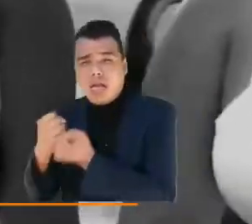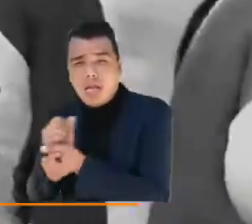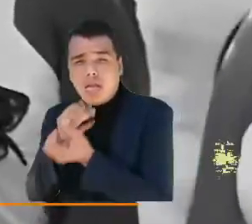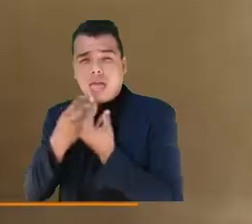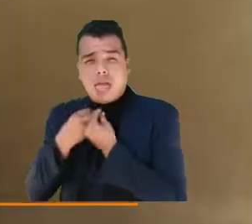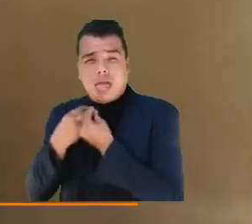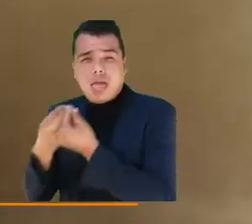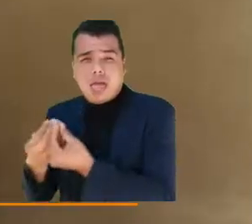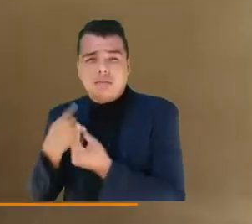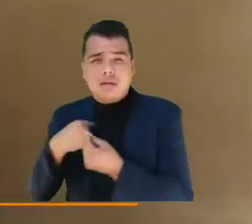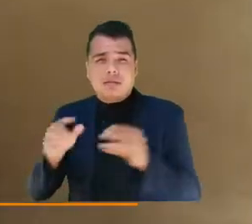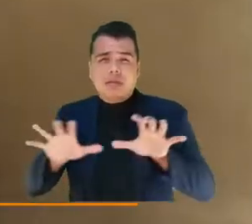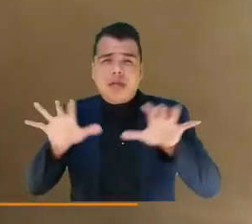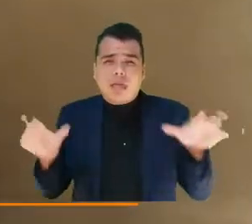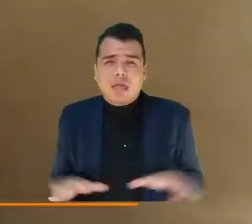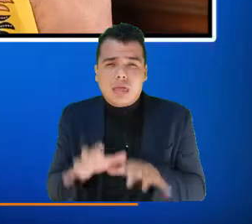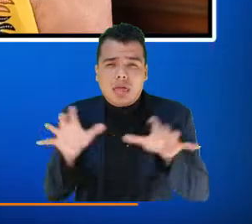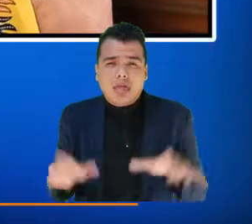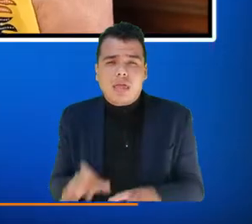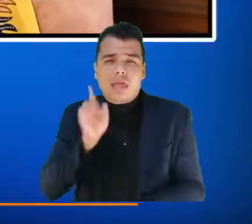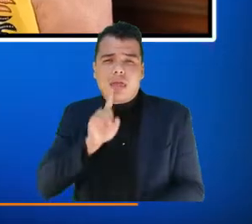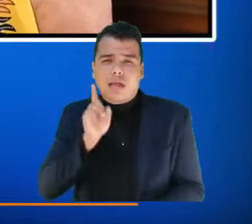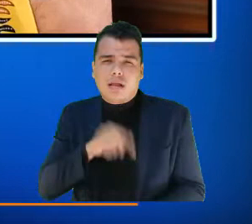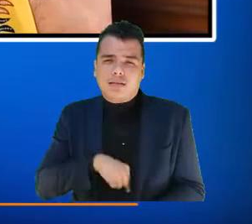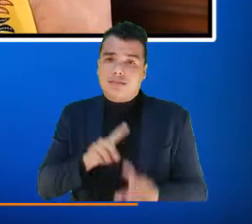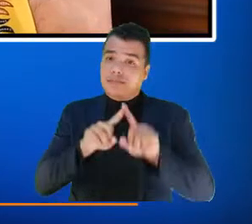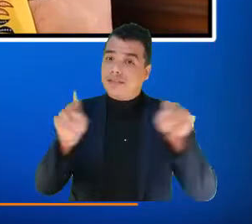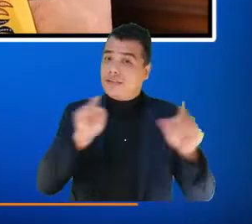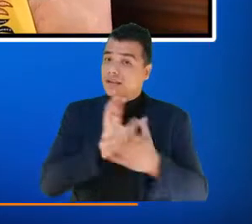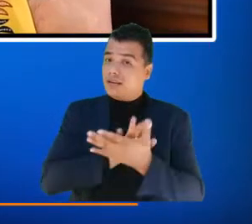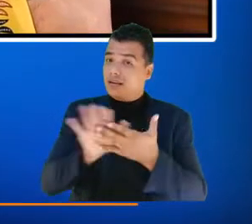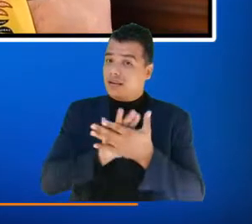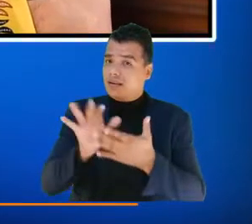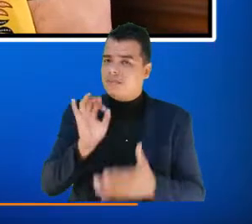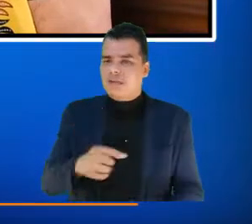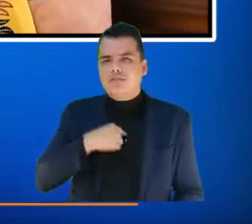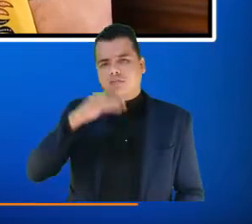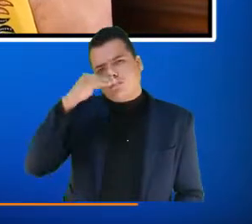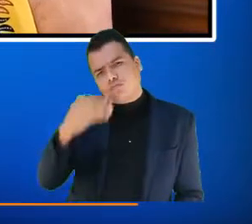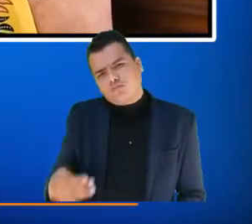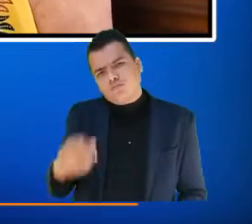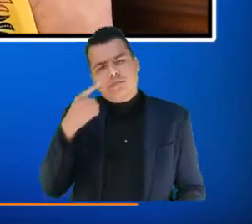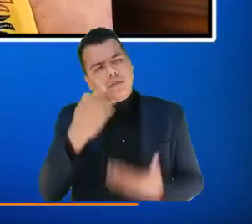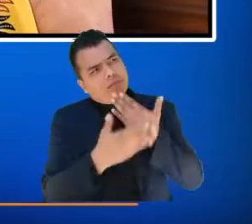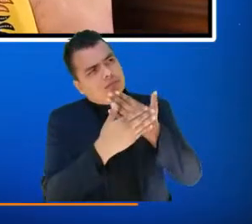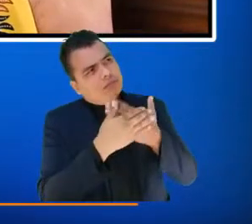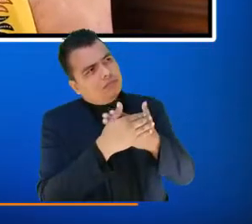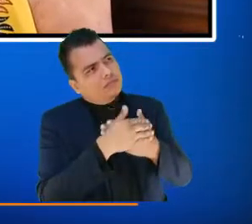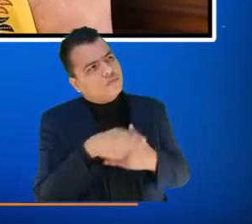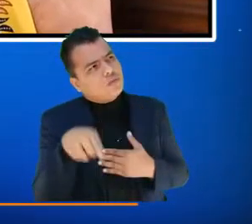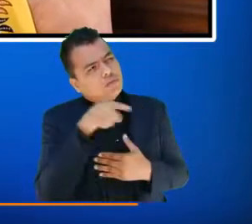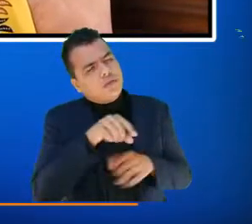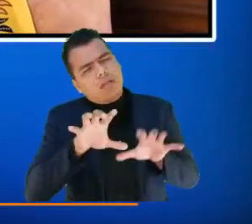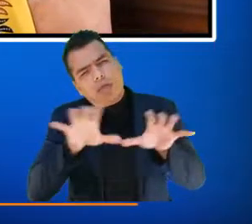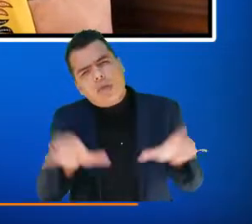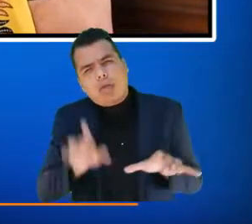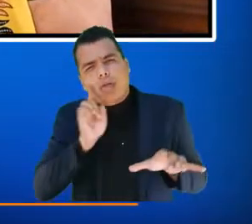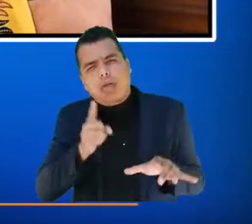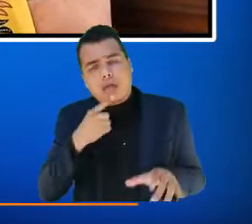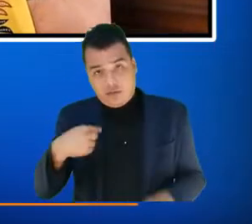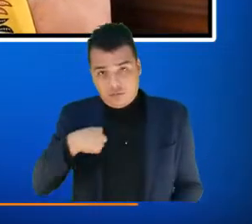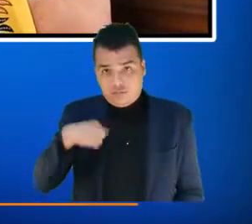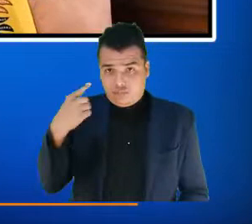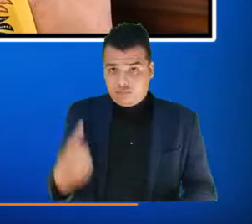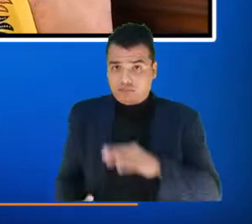eso ya pone una nueva narrativa. A mí de pequeña lo que me decían era que el origen de nosotros era de la esclavitud, y ahí